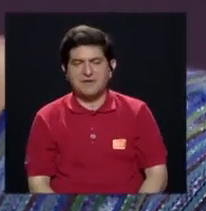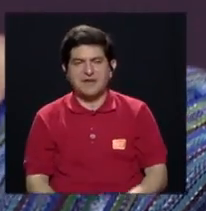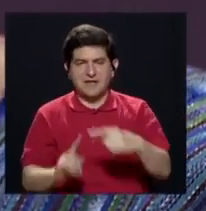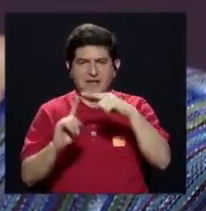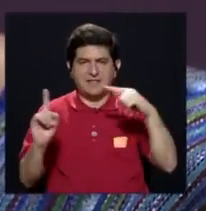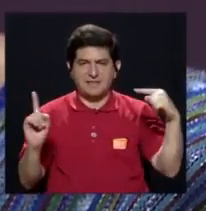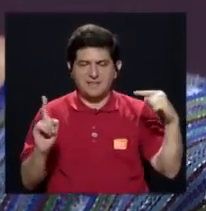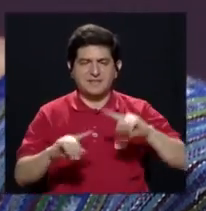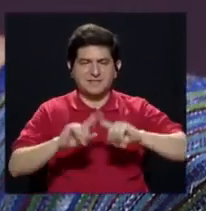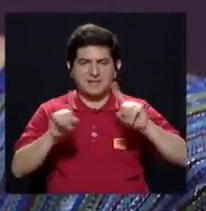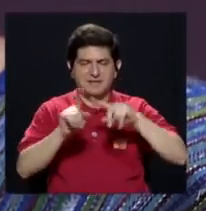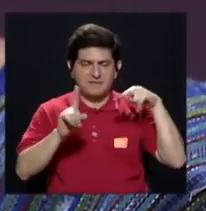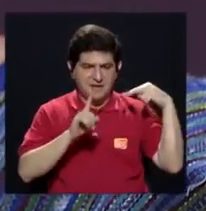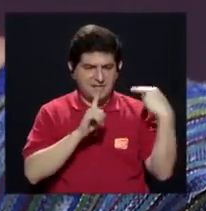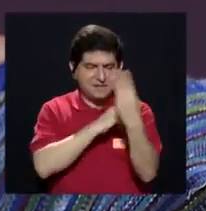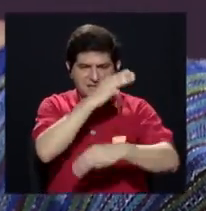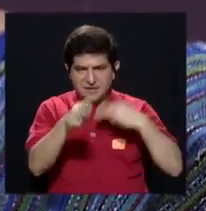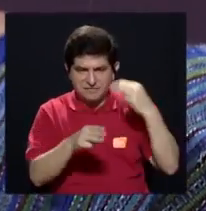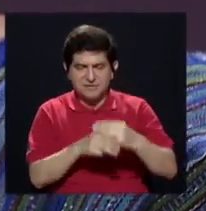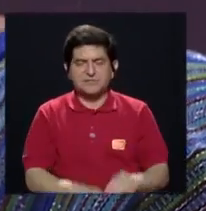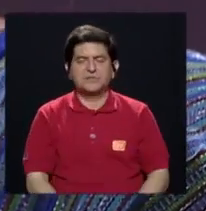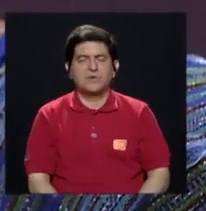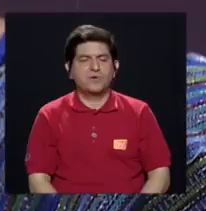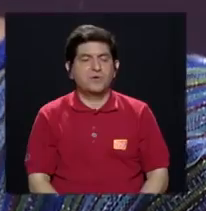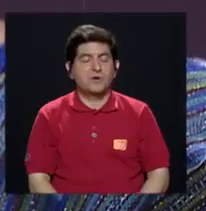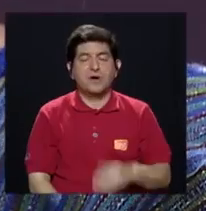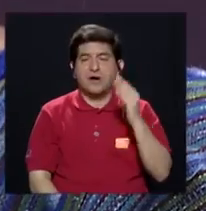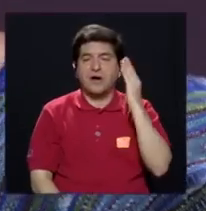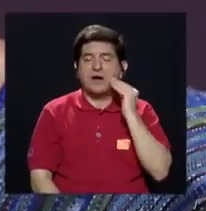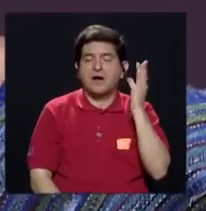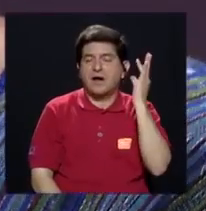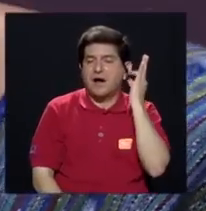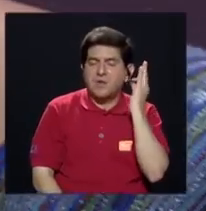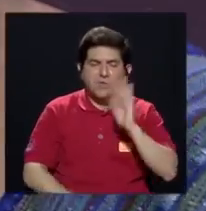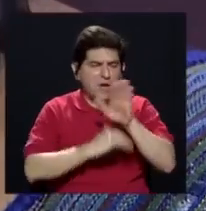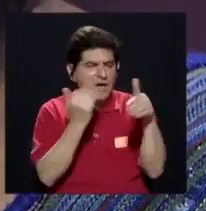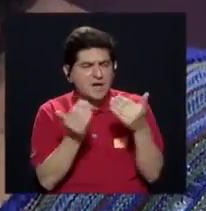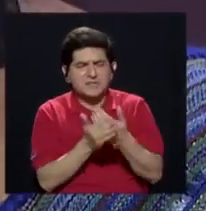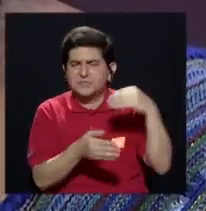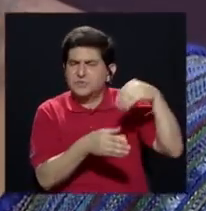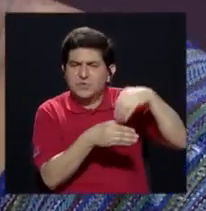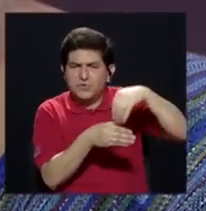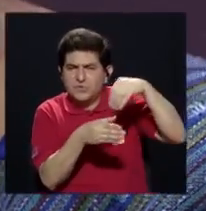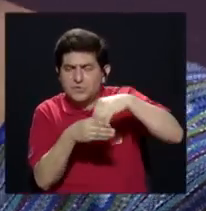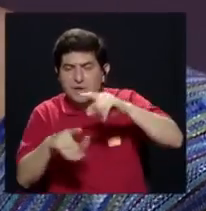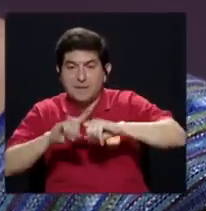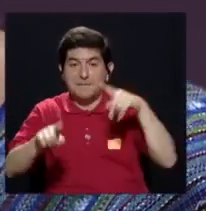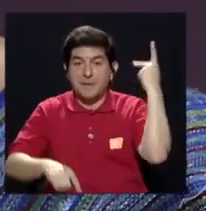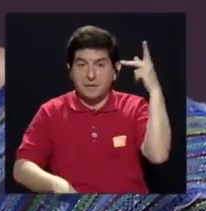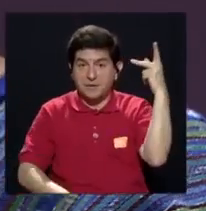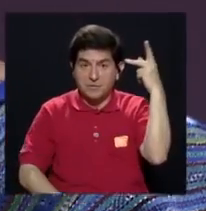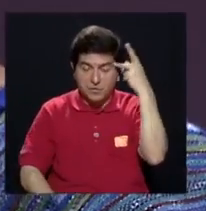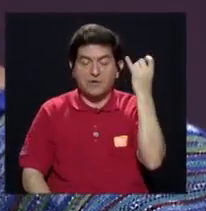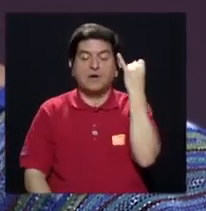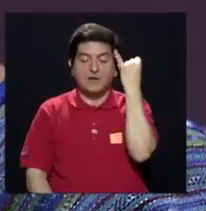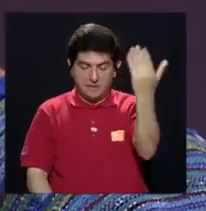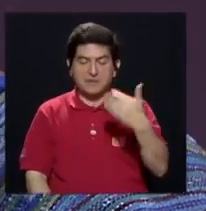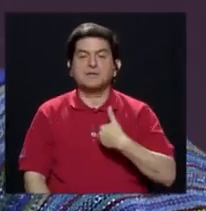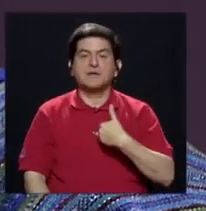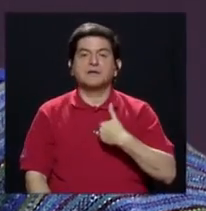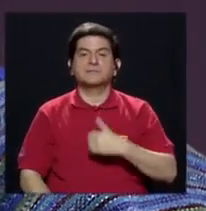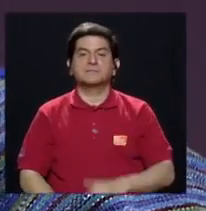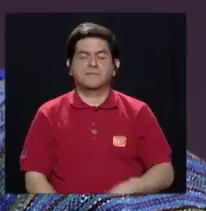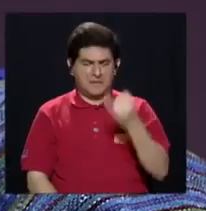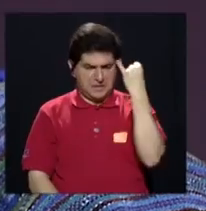cosmovisiones verdad Y desde las abuelas todas las mujeres que han aportado pero cuando Decimos lo político es porque hay una intención